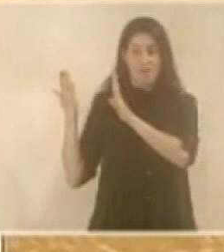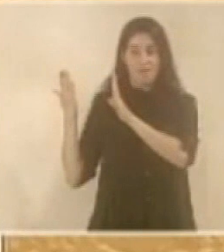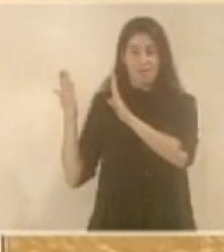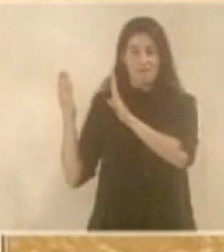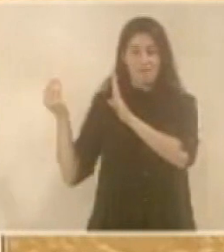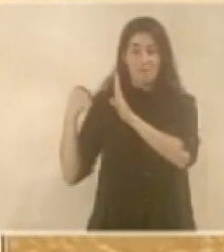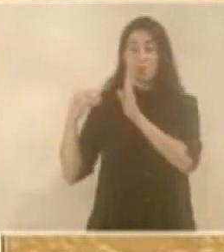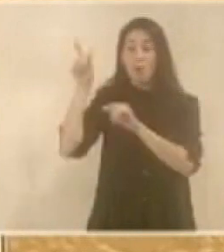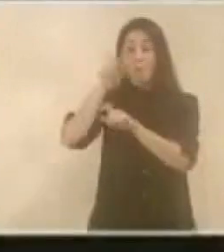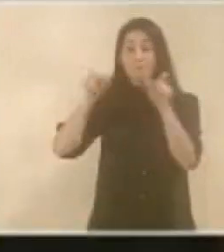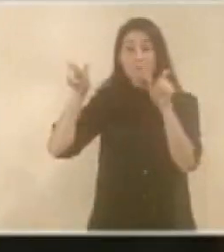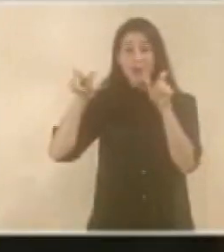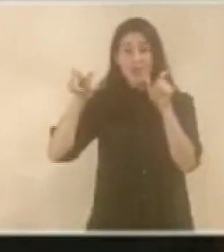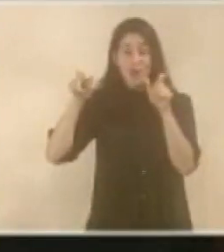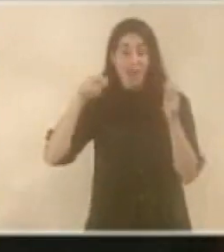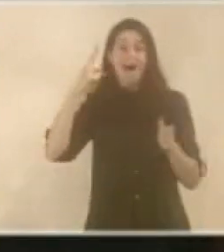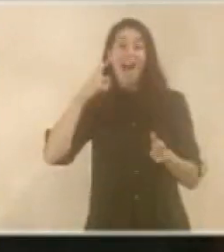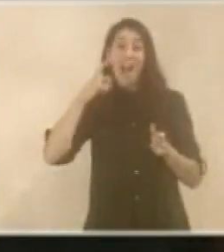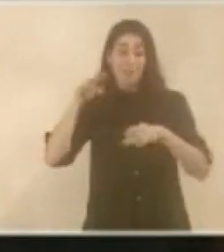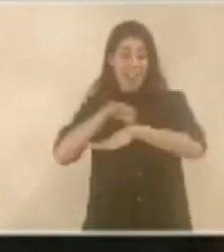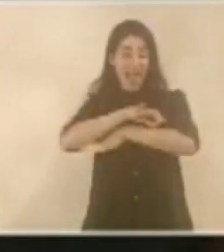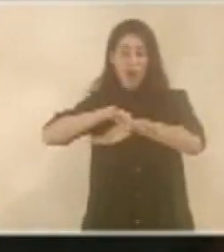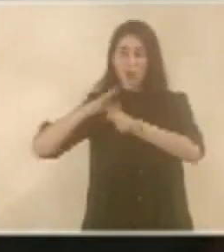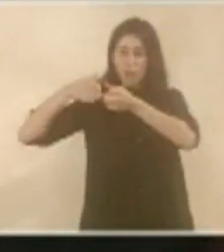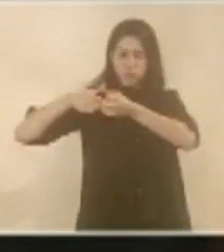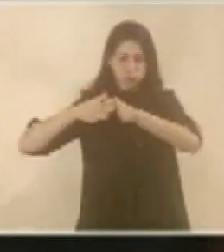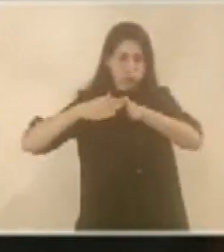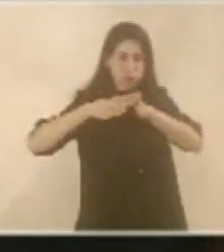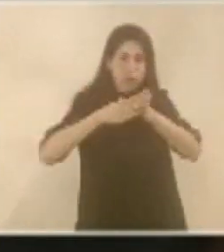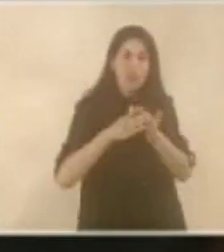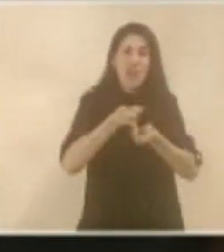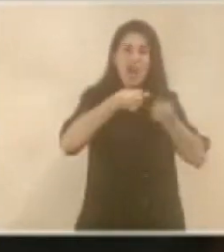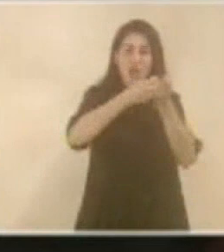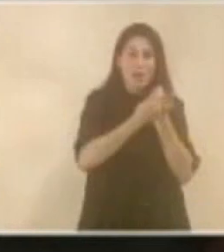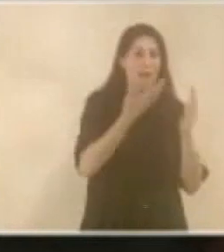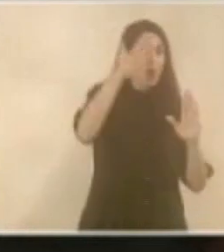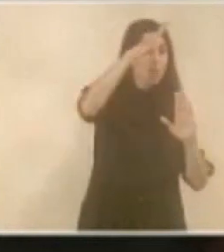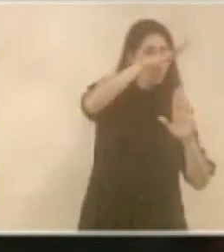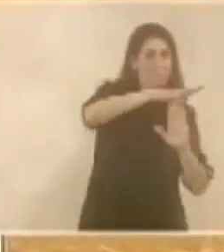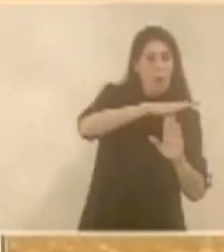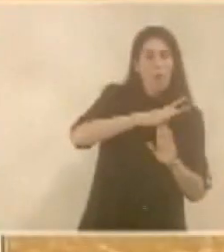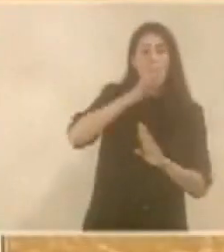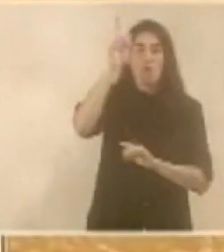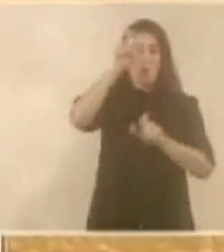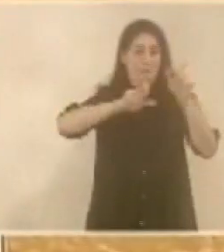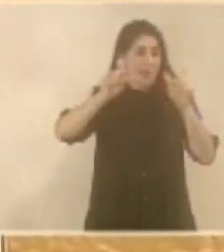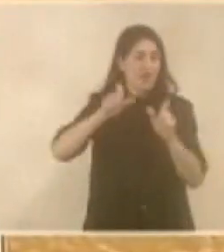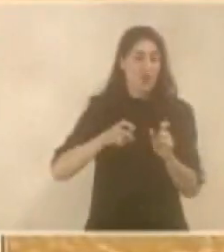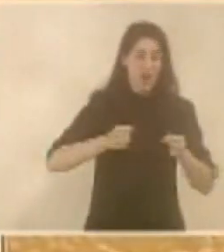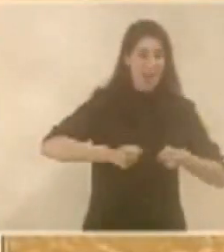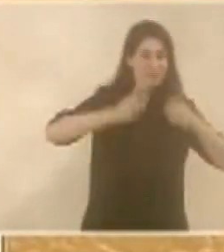saquearon nuestro patrimonio nacional, que paralizaron nuestro comercio y que causaron unos porcentajes de mortandad y destrucción desconocidos hasta